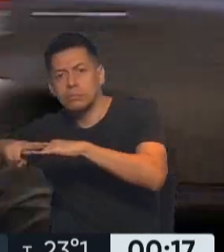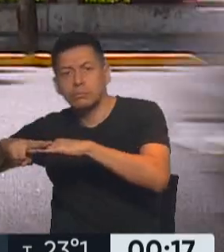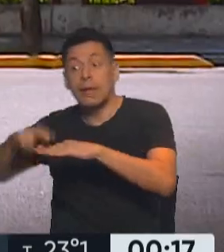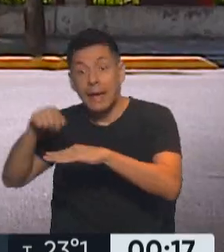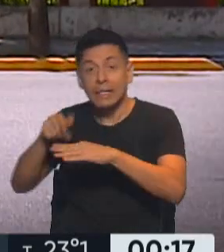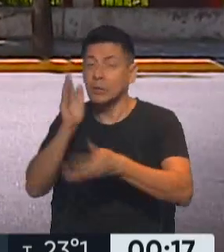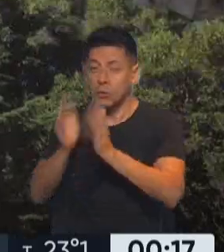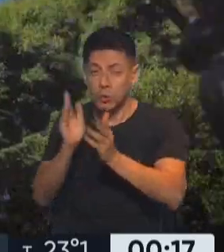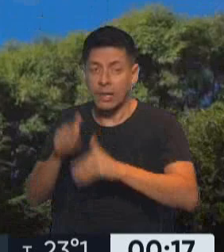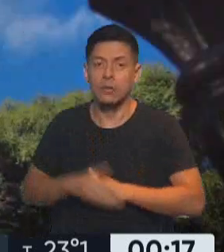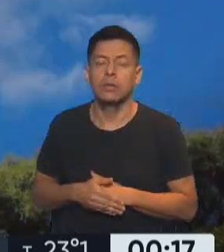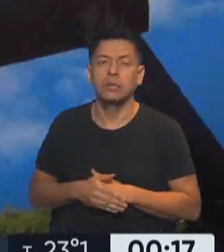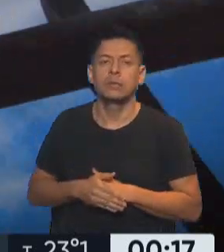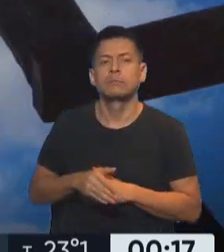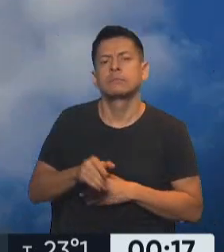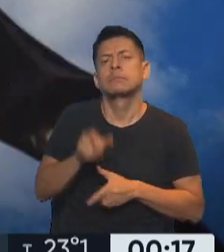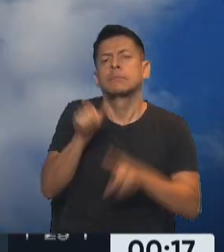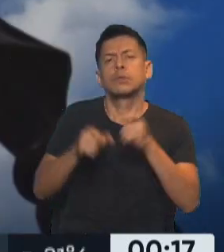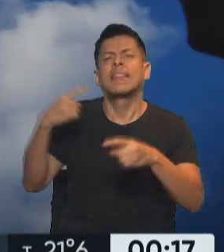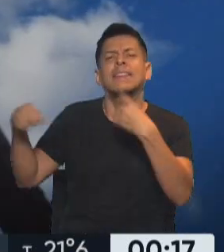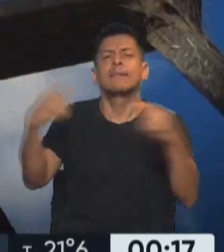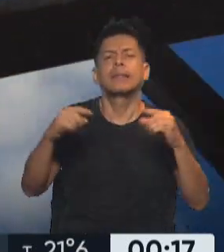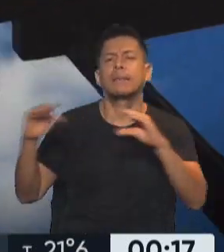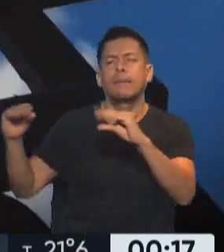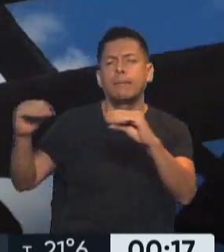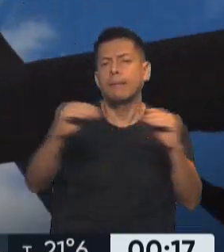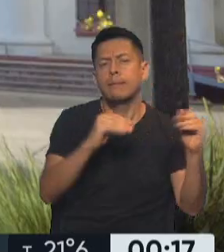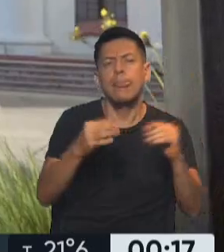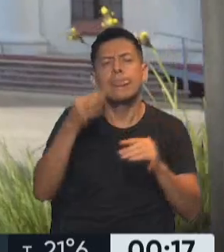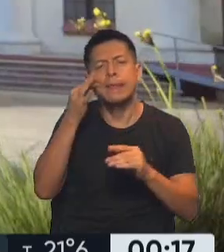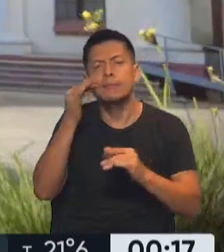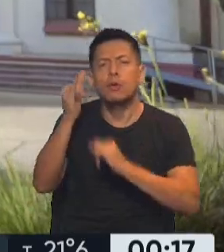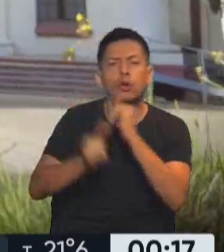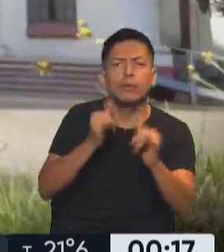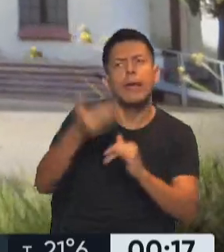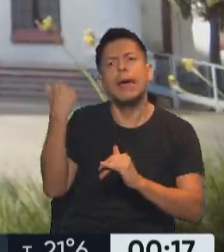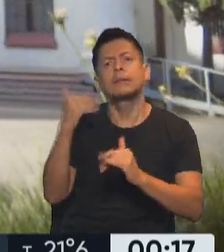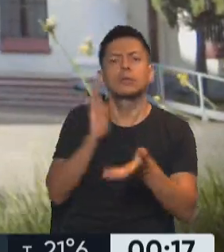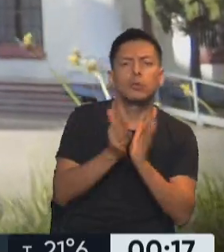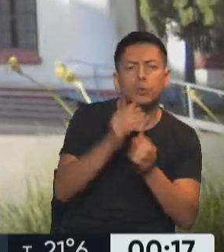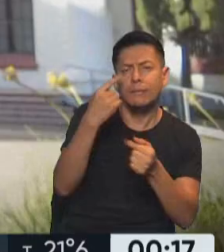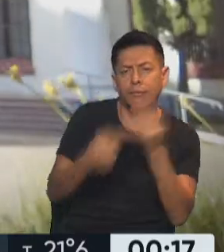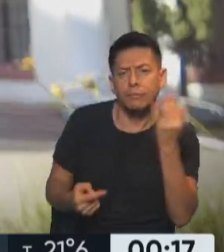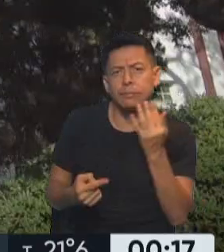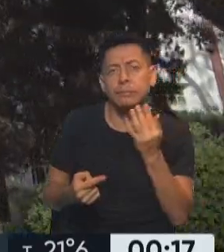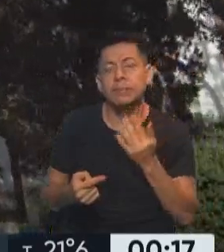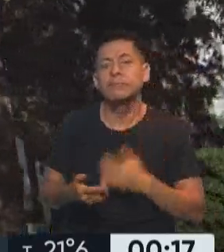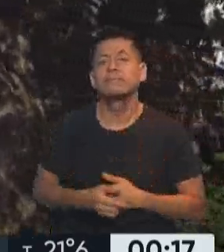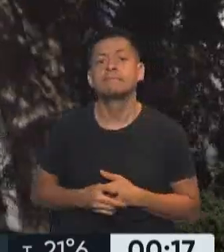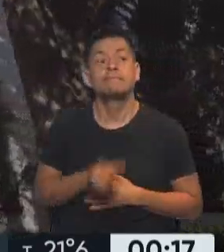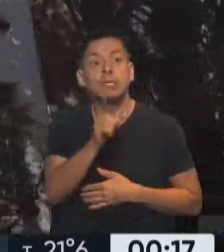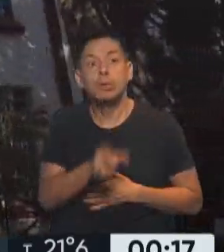torturado. Me descargas eléctricas. Están eléctrica. Permanentemente. Es una incógnita, es un desaparecido. No tiene